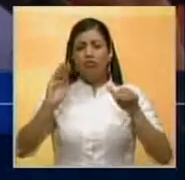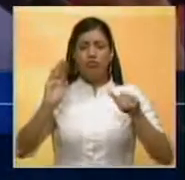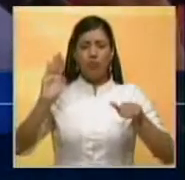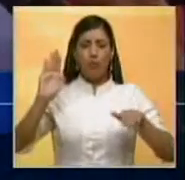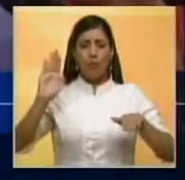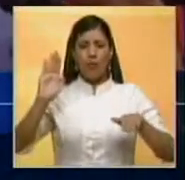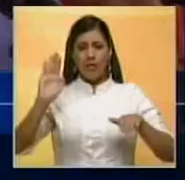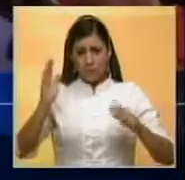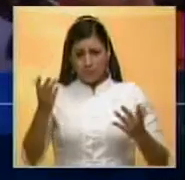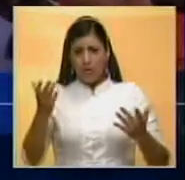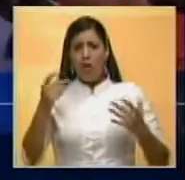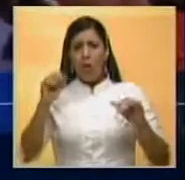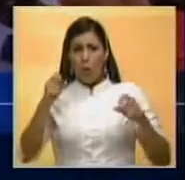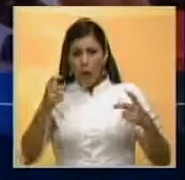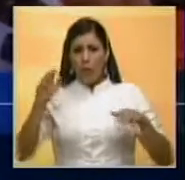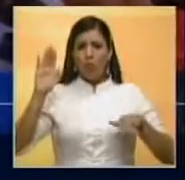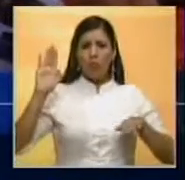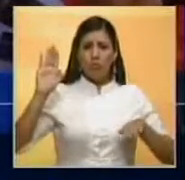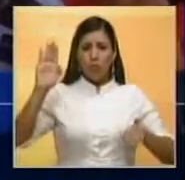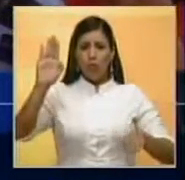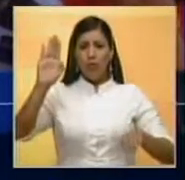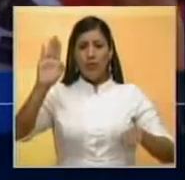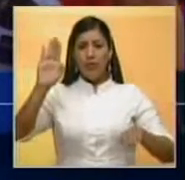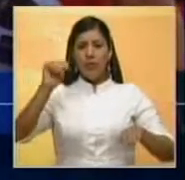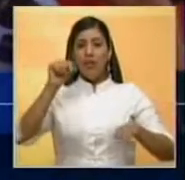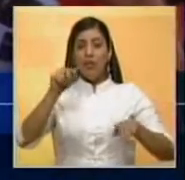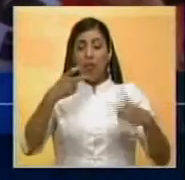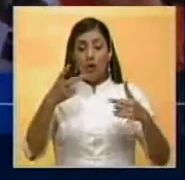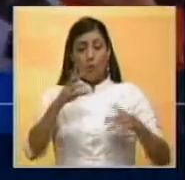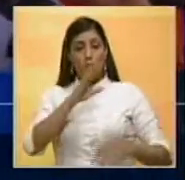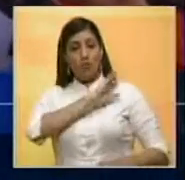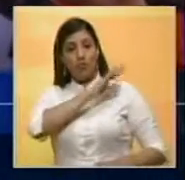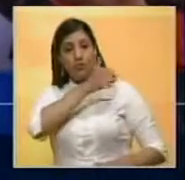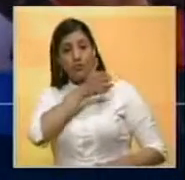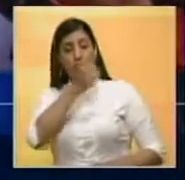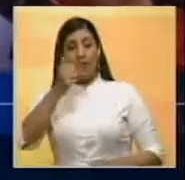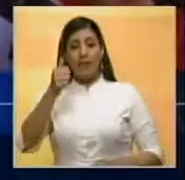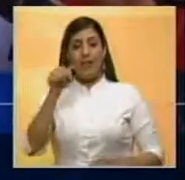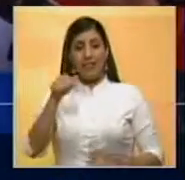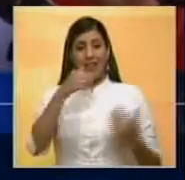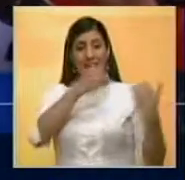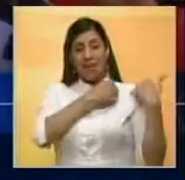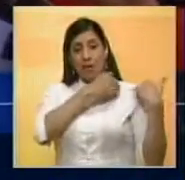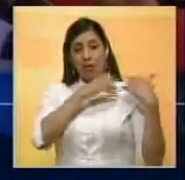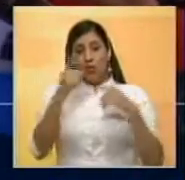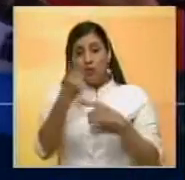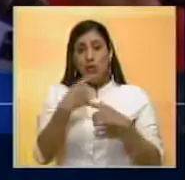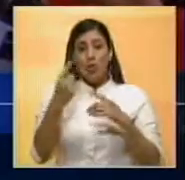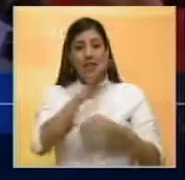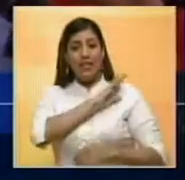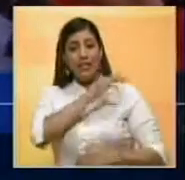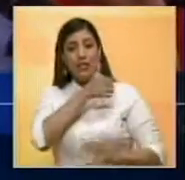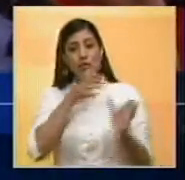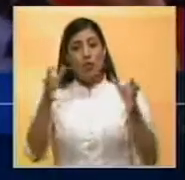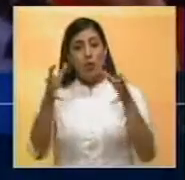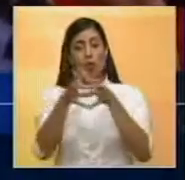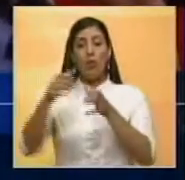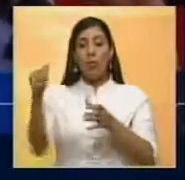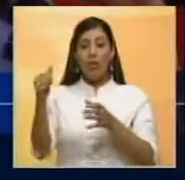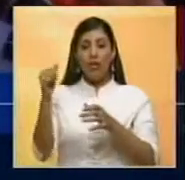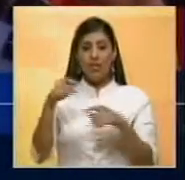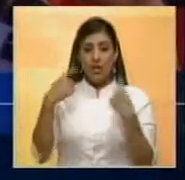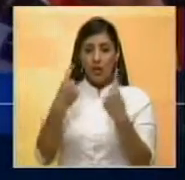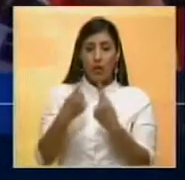¿no? Es la juramentación del comisario que va a estar encargado de la dirección de la policía